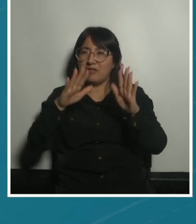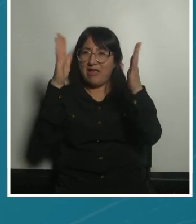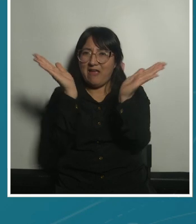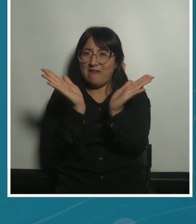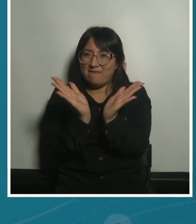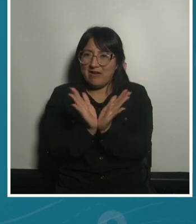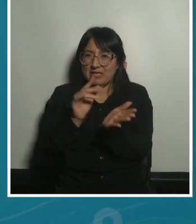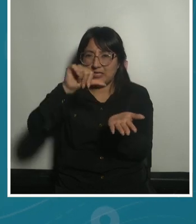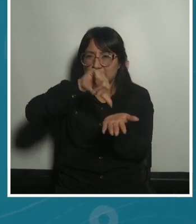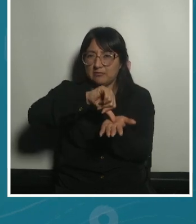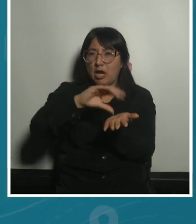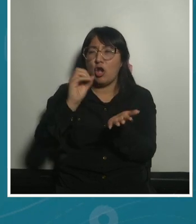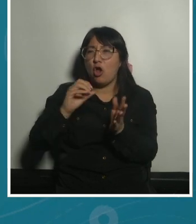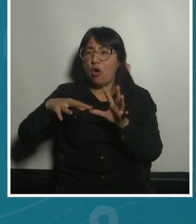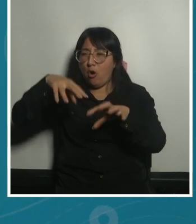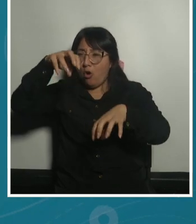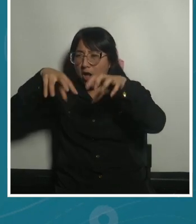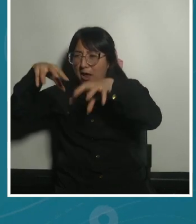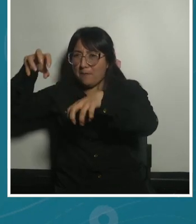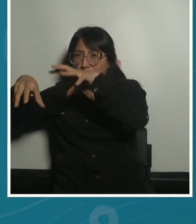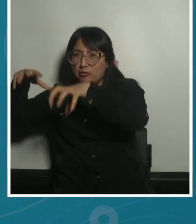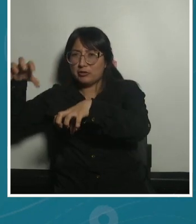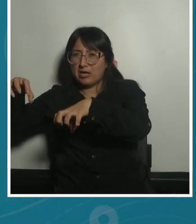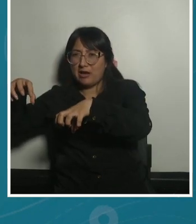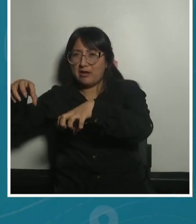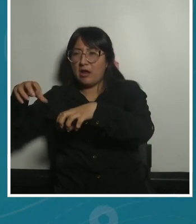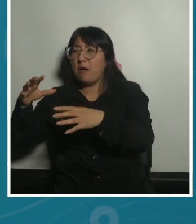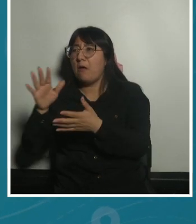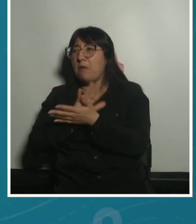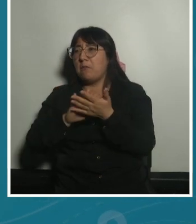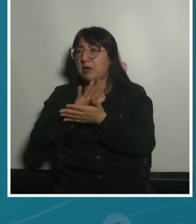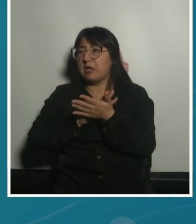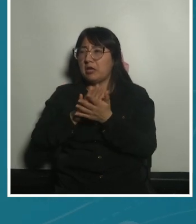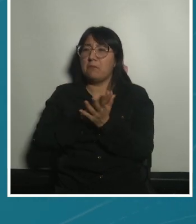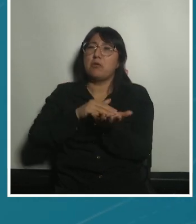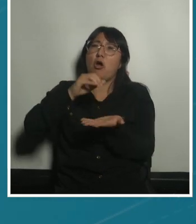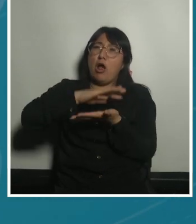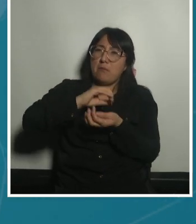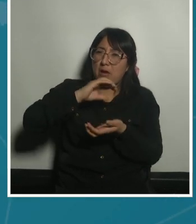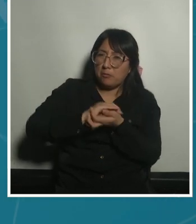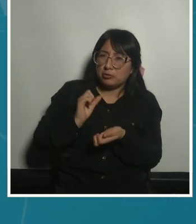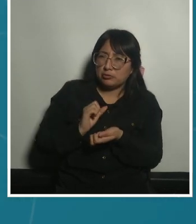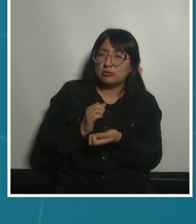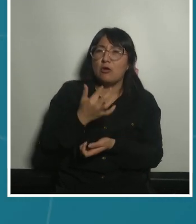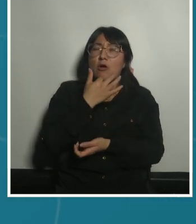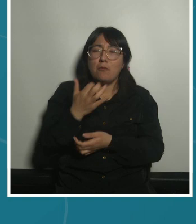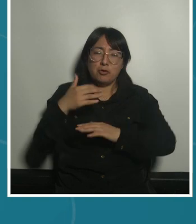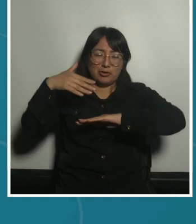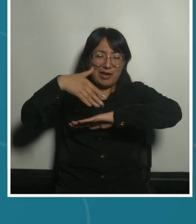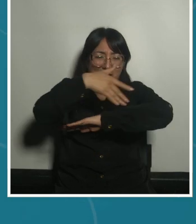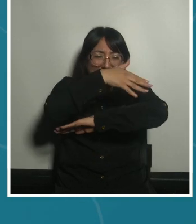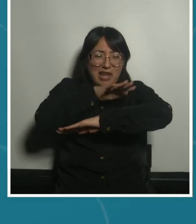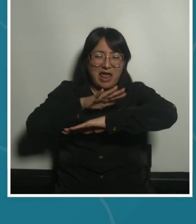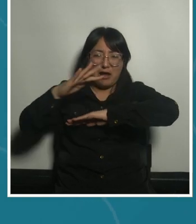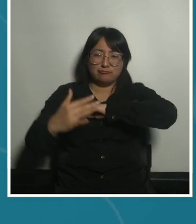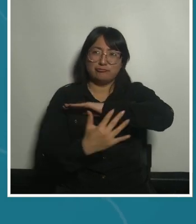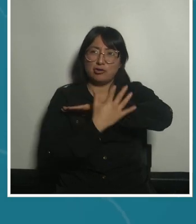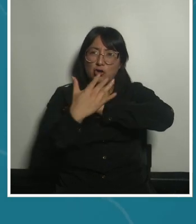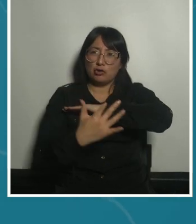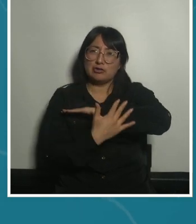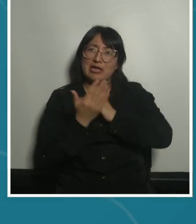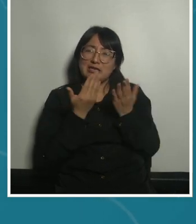de montaña, la cuenca alta, no sé, el Mapocho podría ser. ¿Por qué la costa necesita un tratamiento